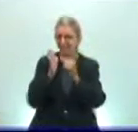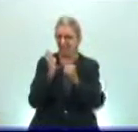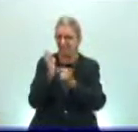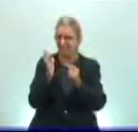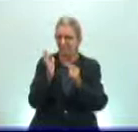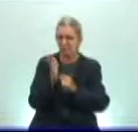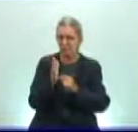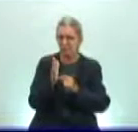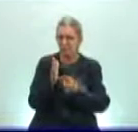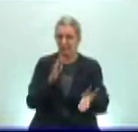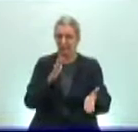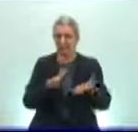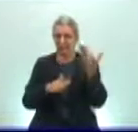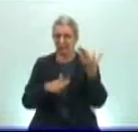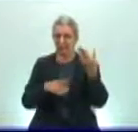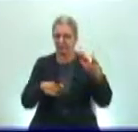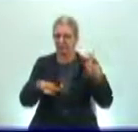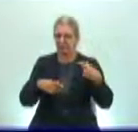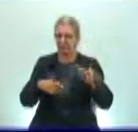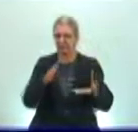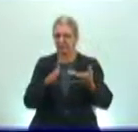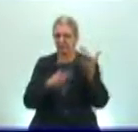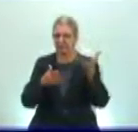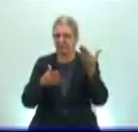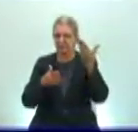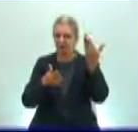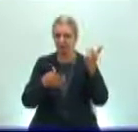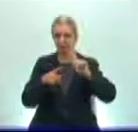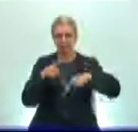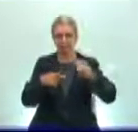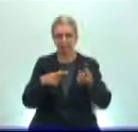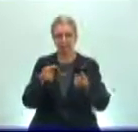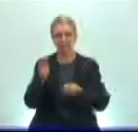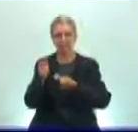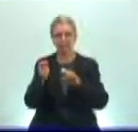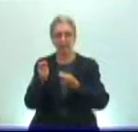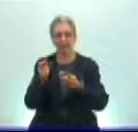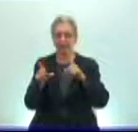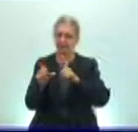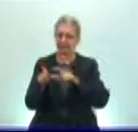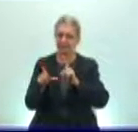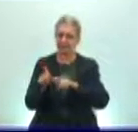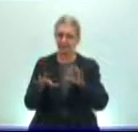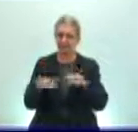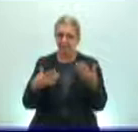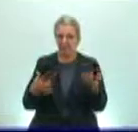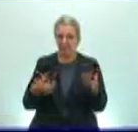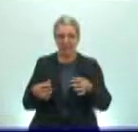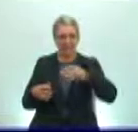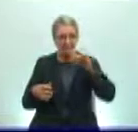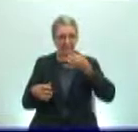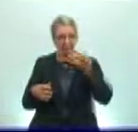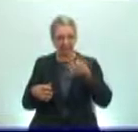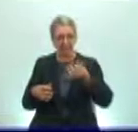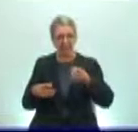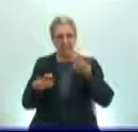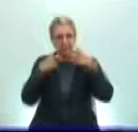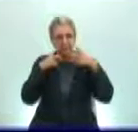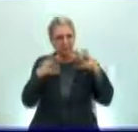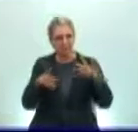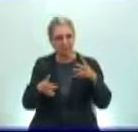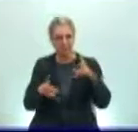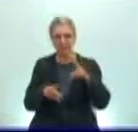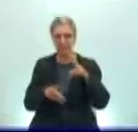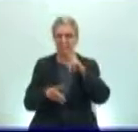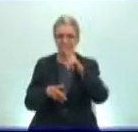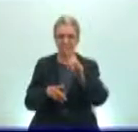el rápido restablecimiento de este país después de la guerra? Explica la importancia del 20 Congreso del Partido Comunista